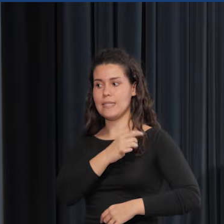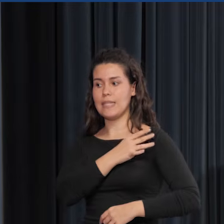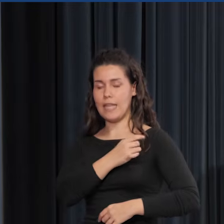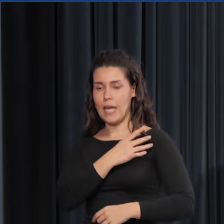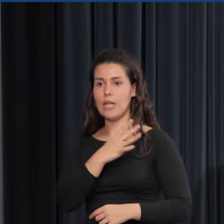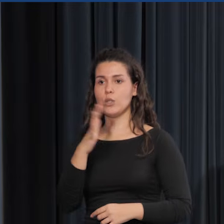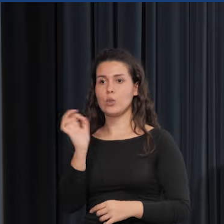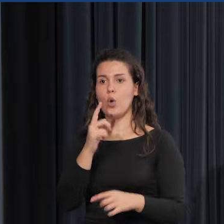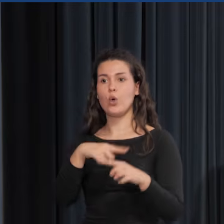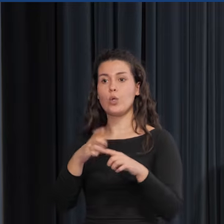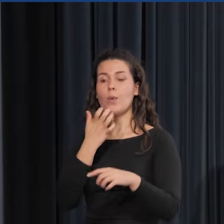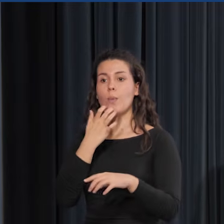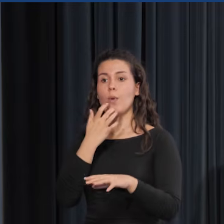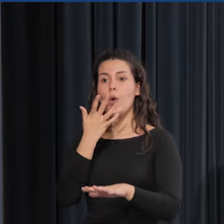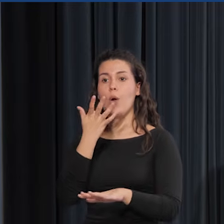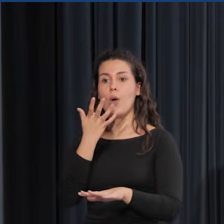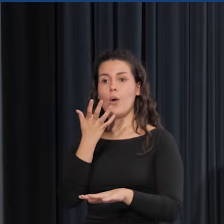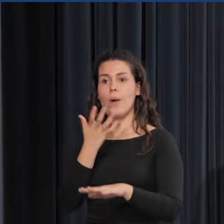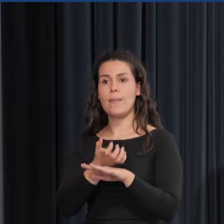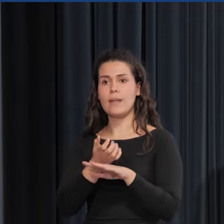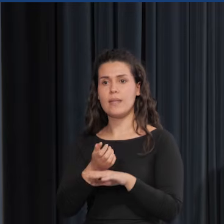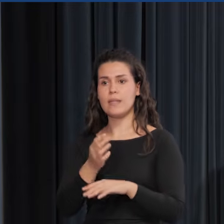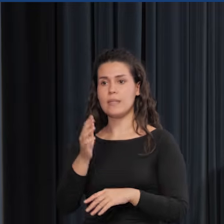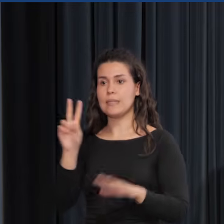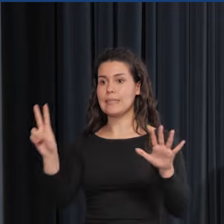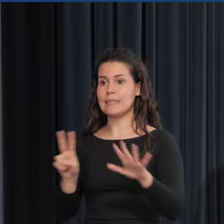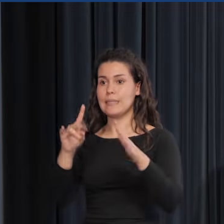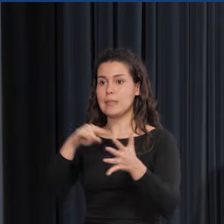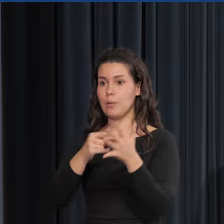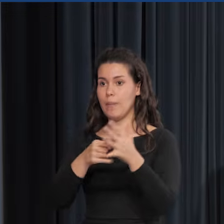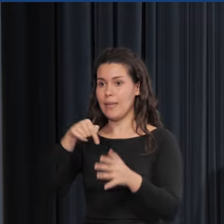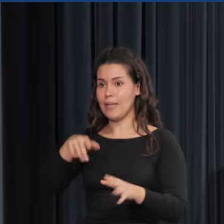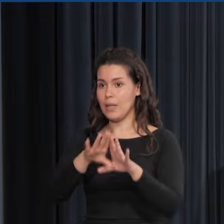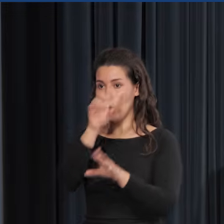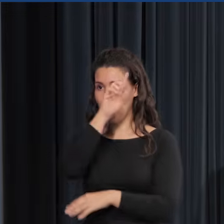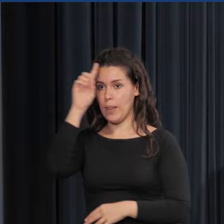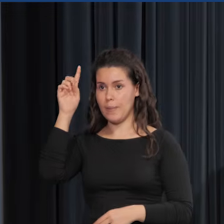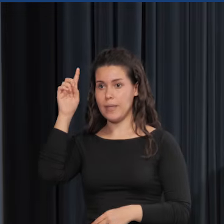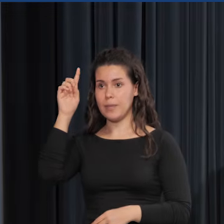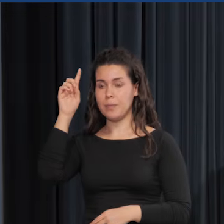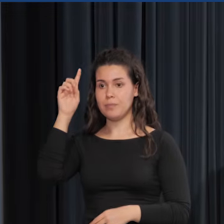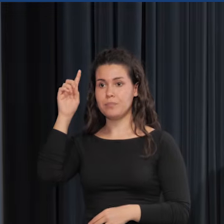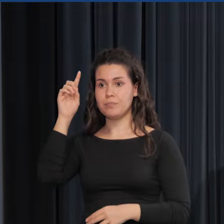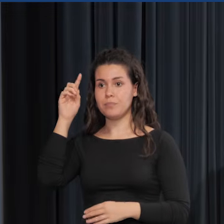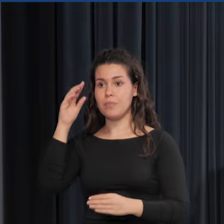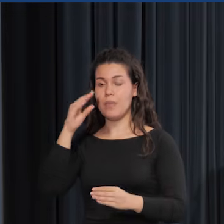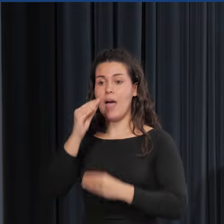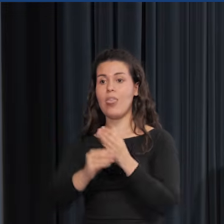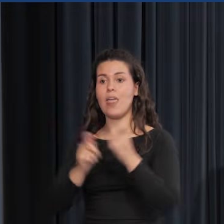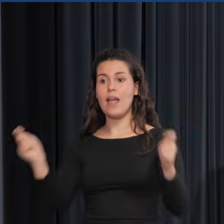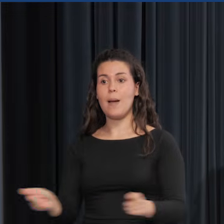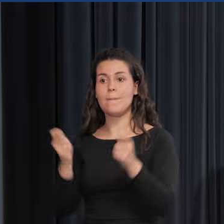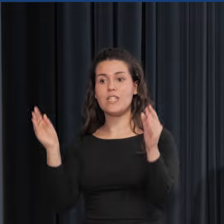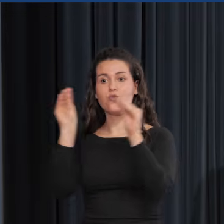través de la aplicación del 7º Plan Director de Seguridad y Salud ya en la Comunidad de Madrid nos hacen campañas